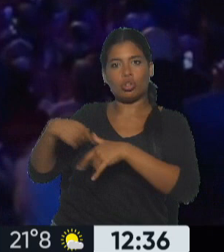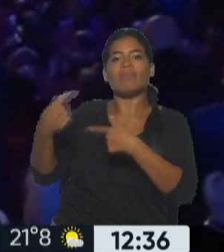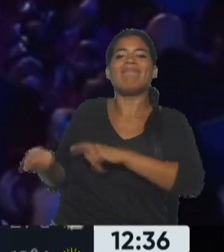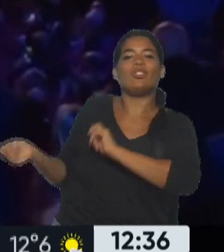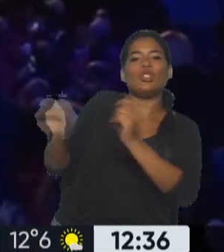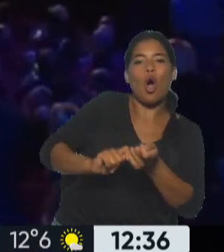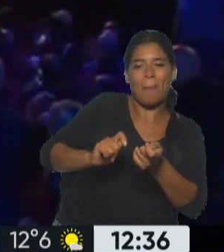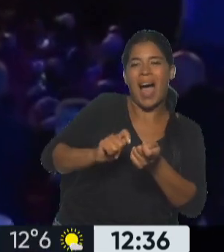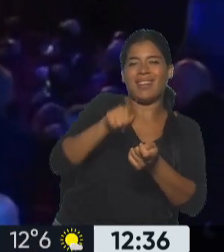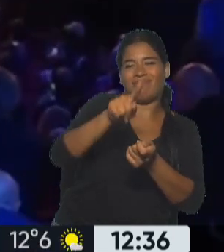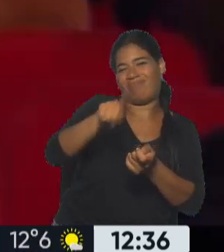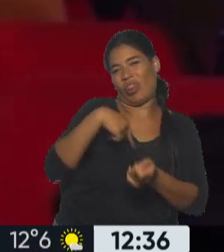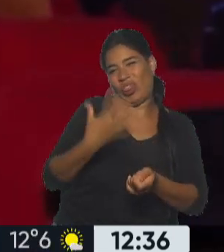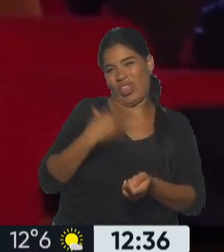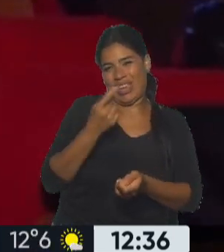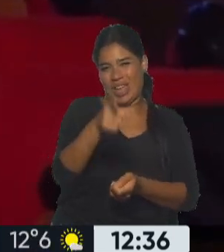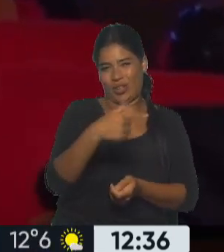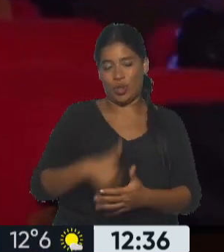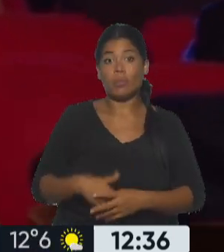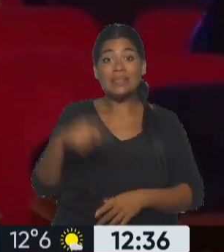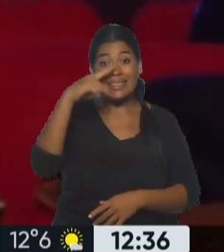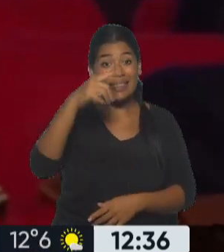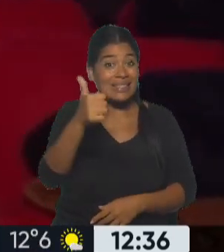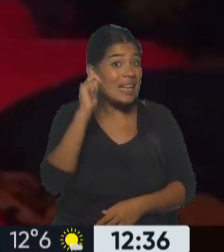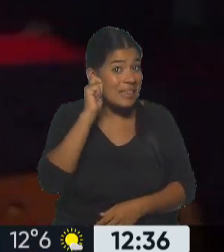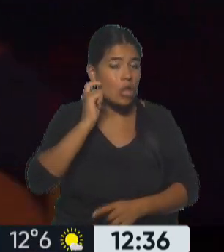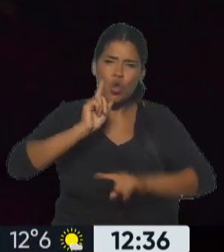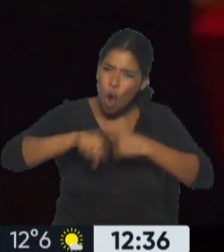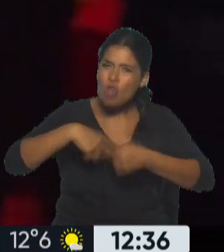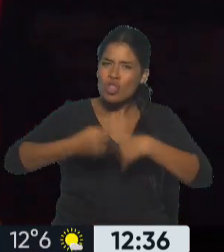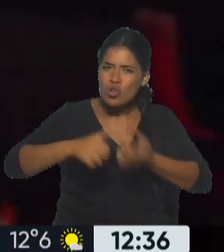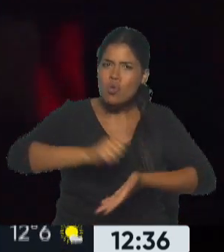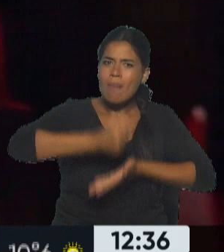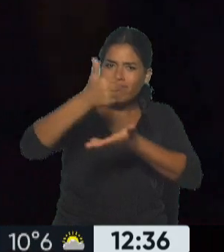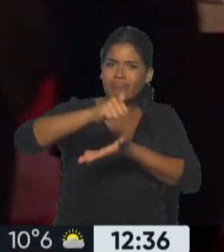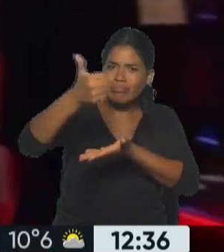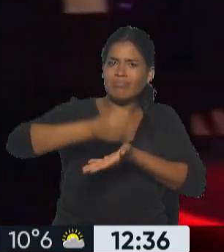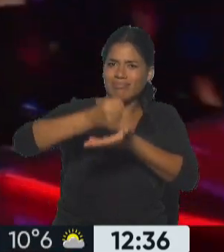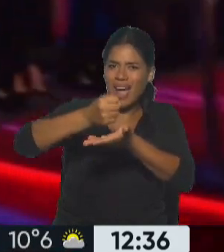que a los 76 sigue buscando nominaciones al Oscar y además entregando grandes proyectos.